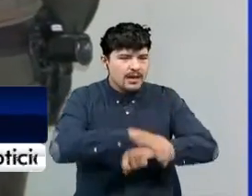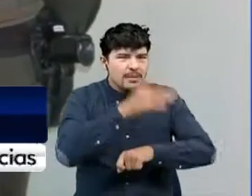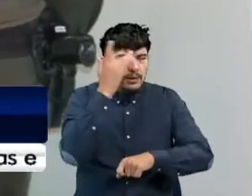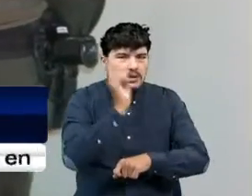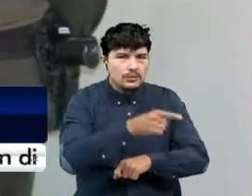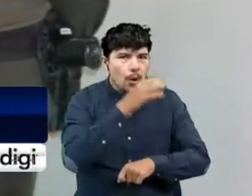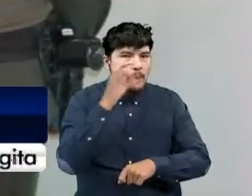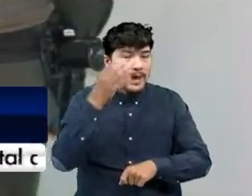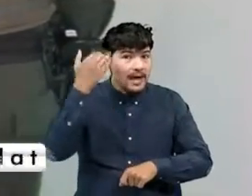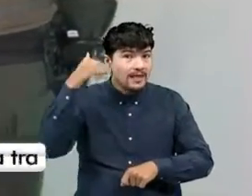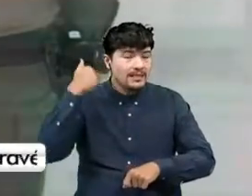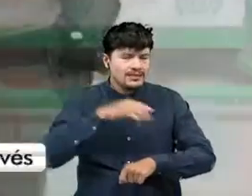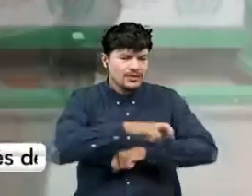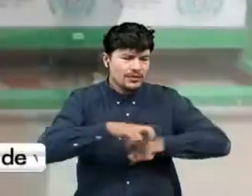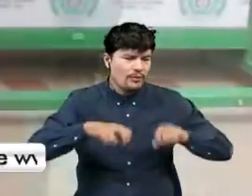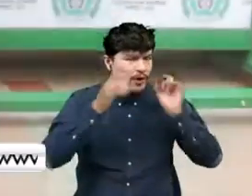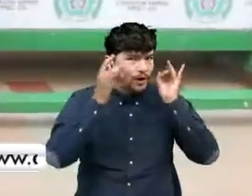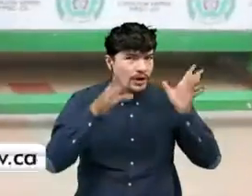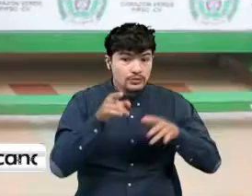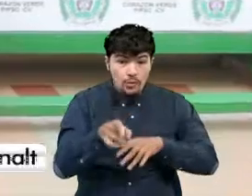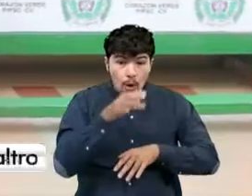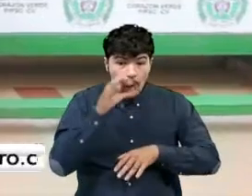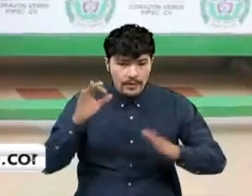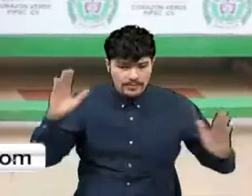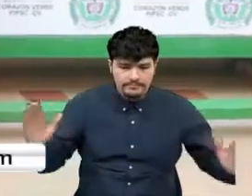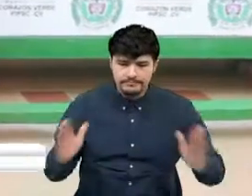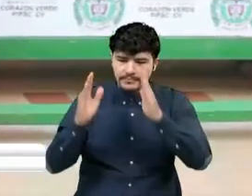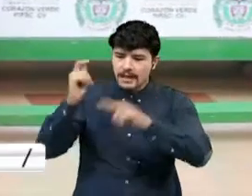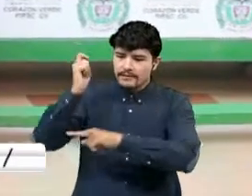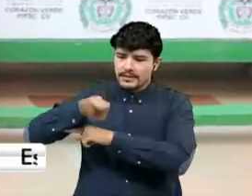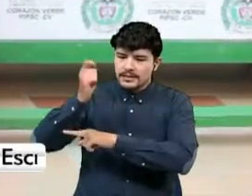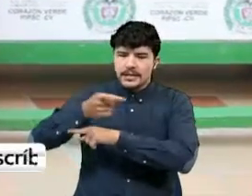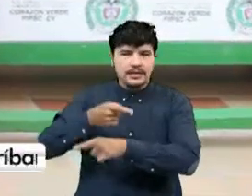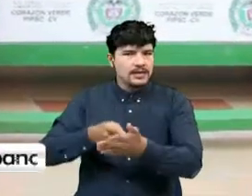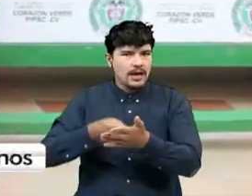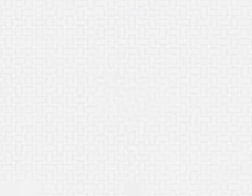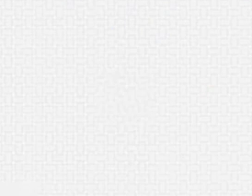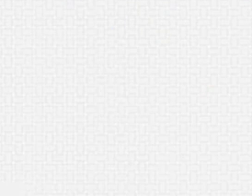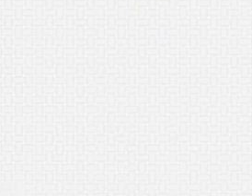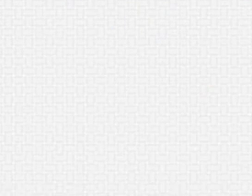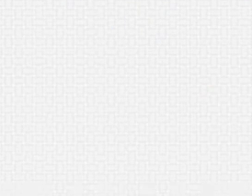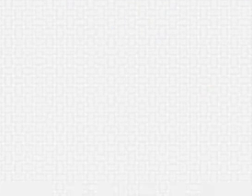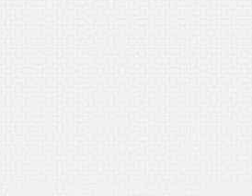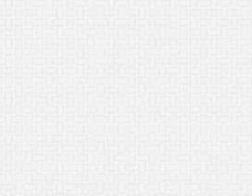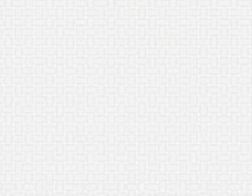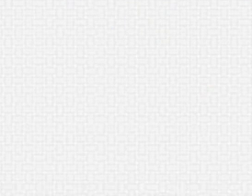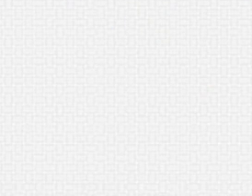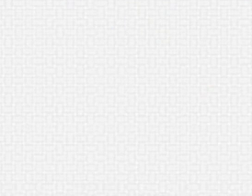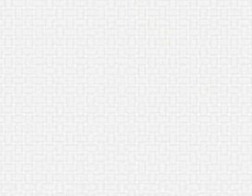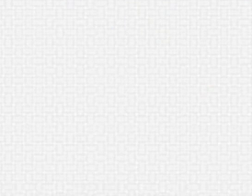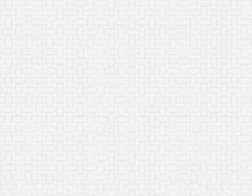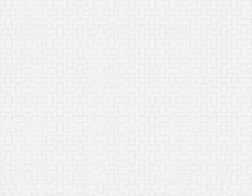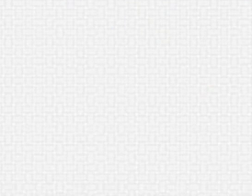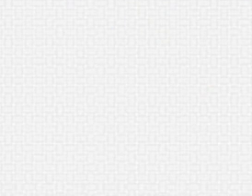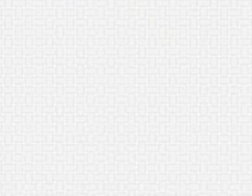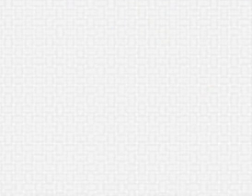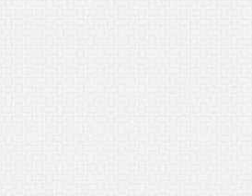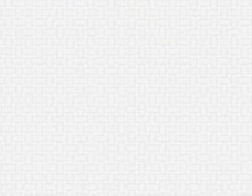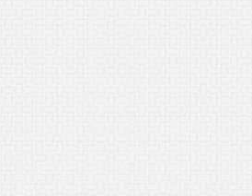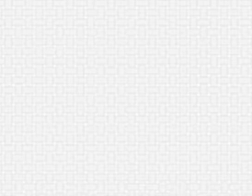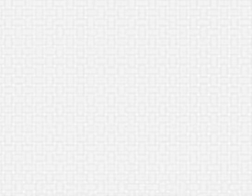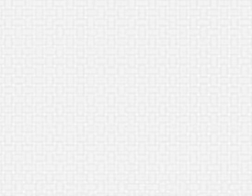hurto calificado. El hombre fue llevado a la fiscalía que lo remitió al juzgado que lo solicita. Naltro.com